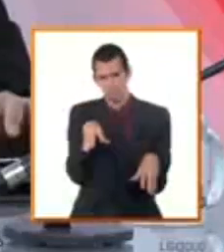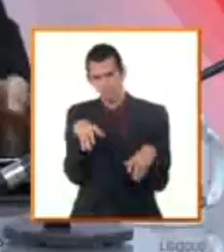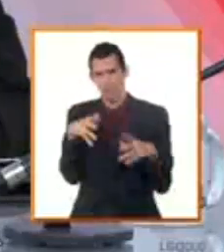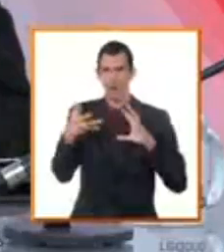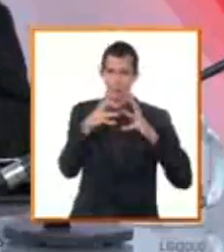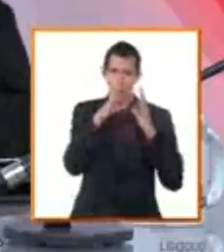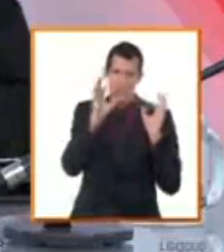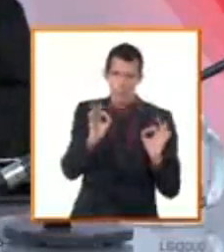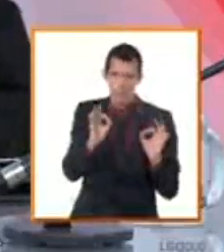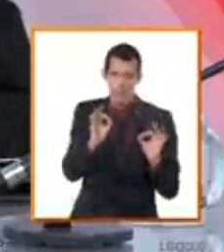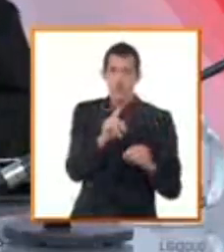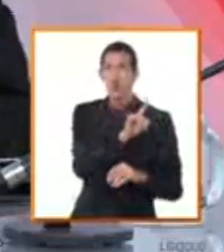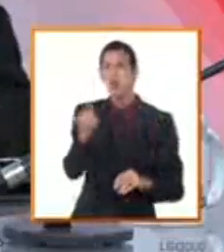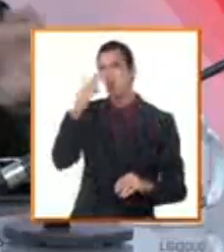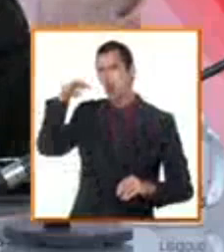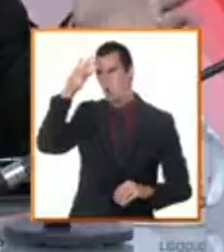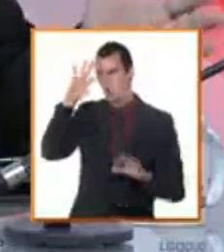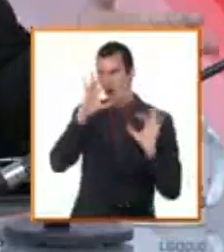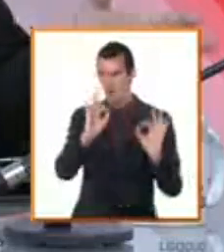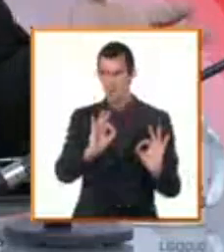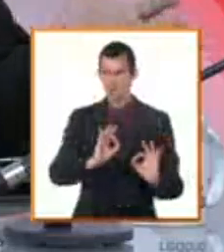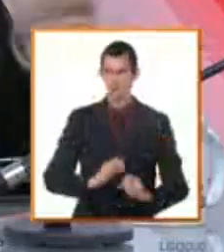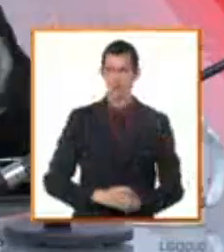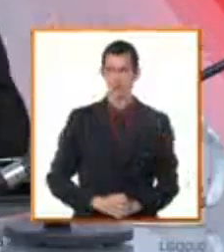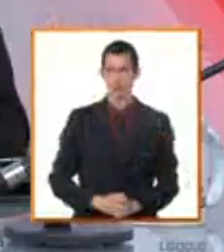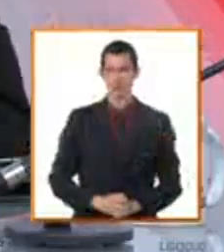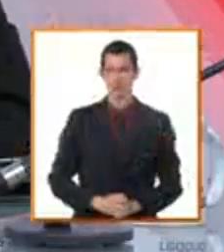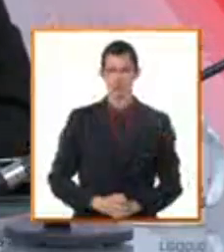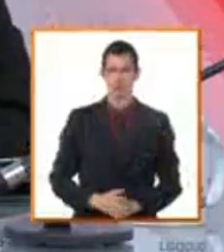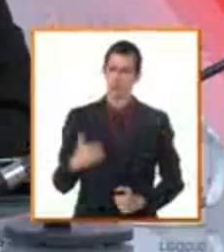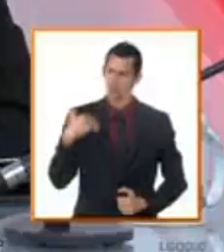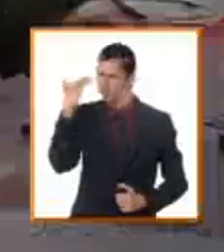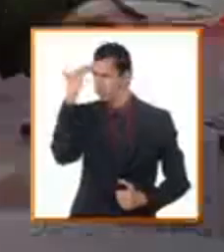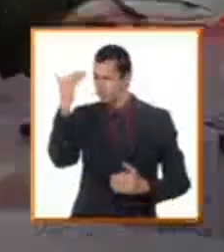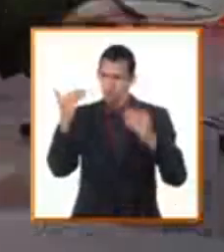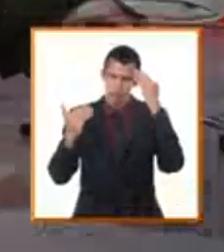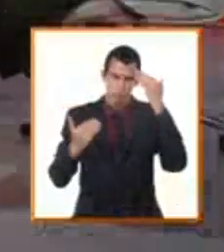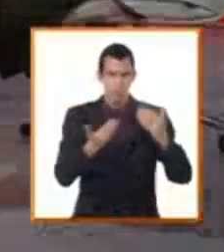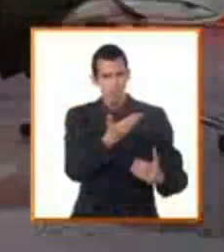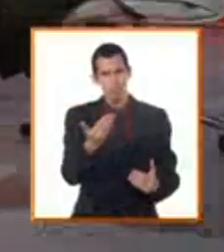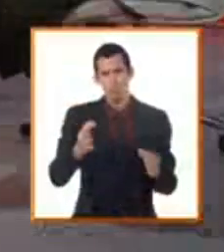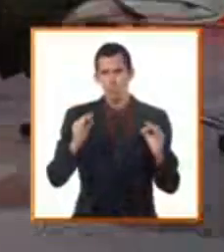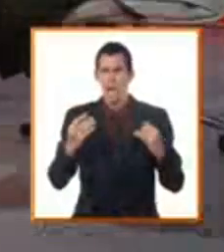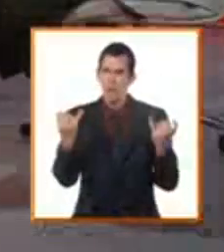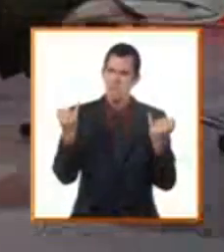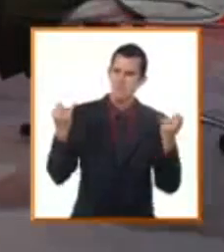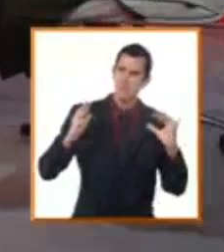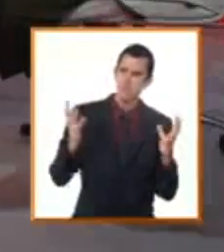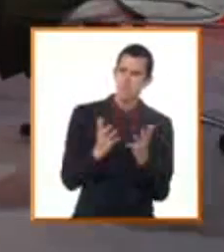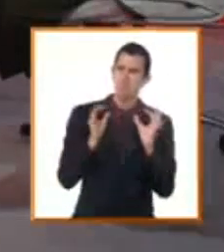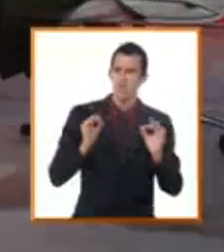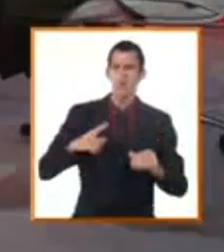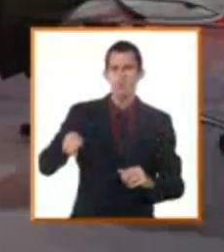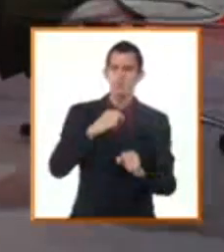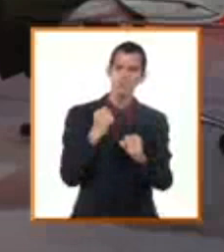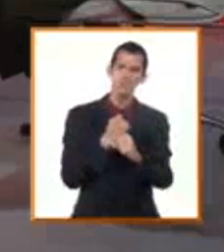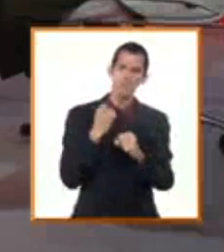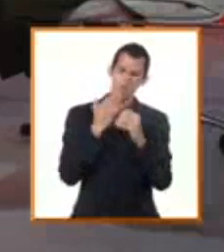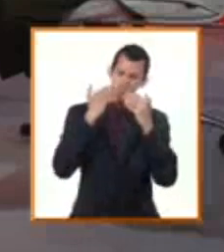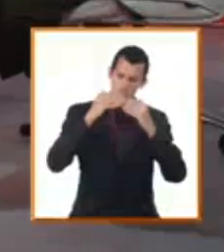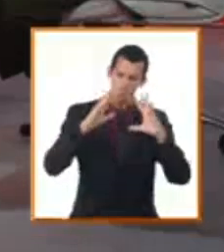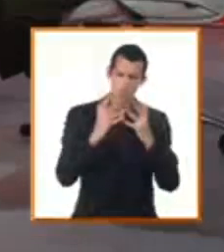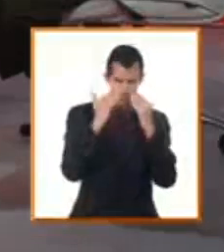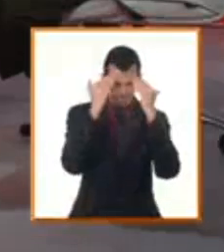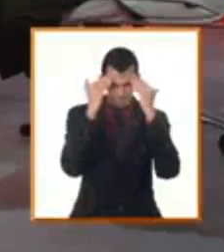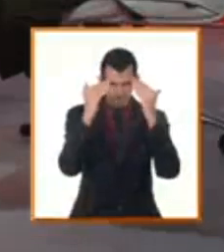tengamos que enfrentar en este país. Le agradezco muchísimo a ustedes por la información y por lo que hacen por enfrentar el